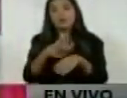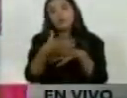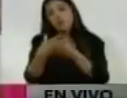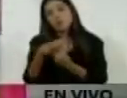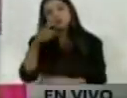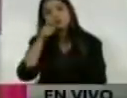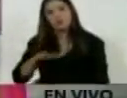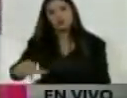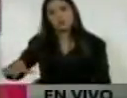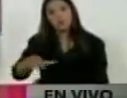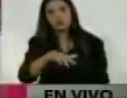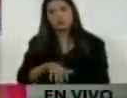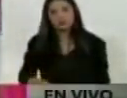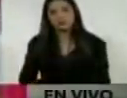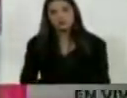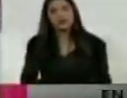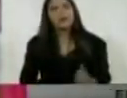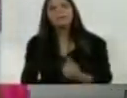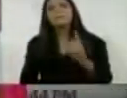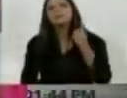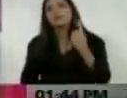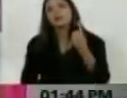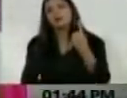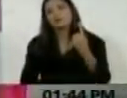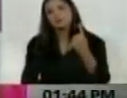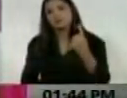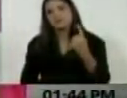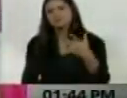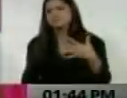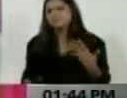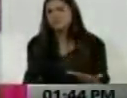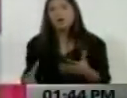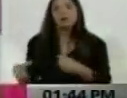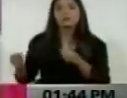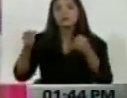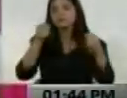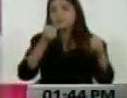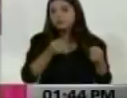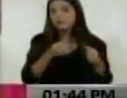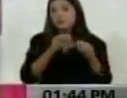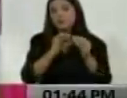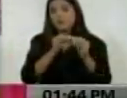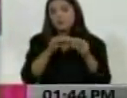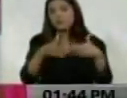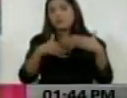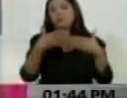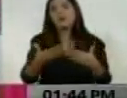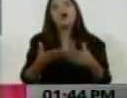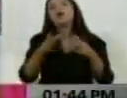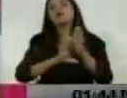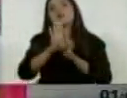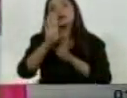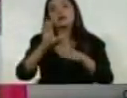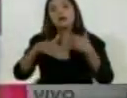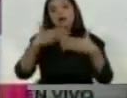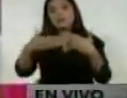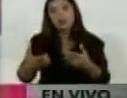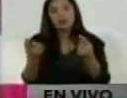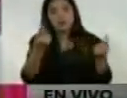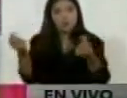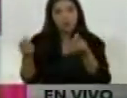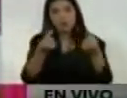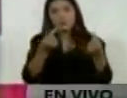pueblo. La primera de ellas, la recuperación del ritmo de crecimiento económico